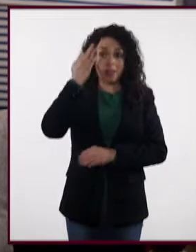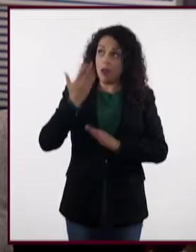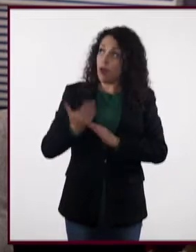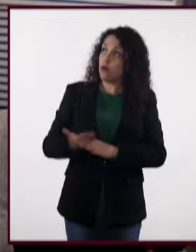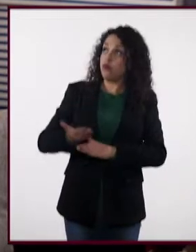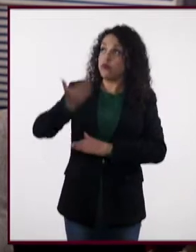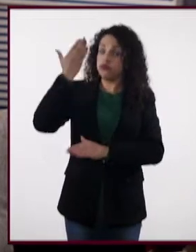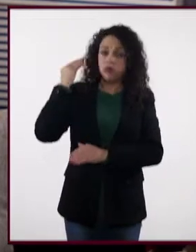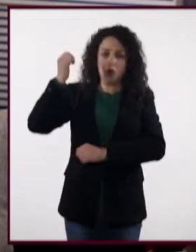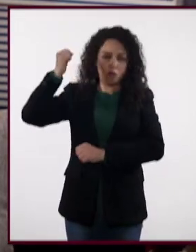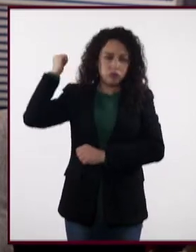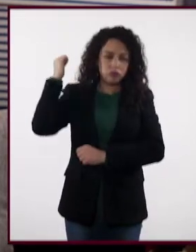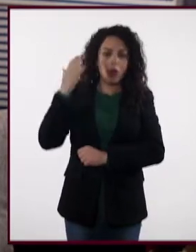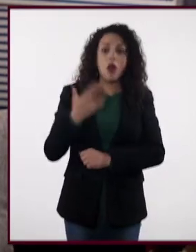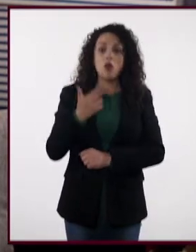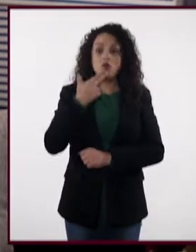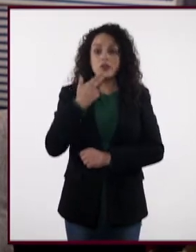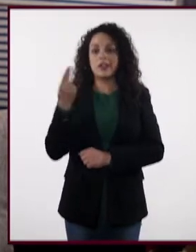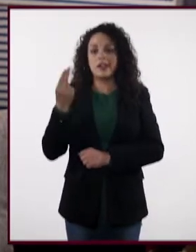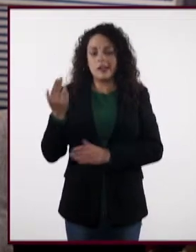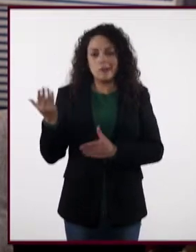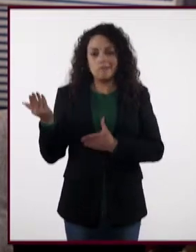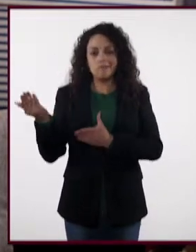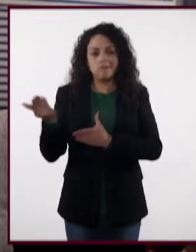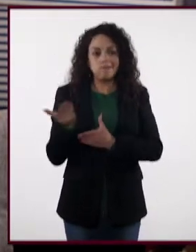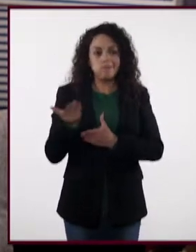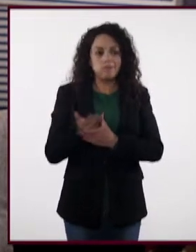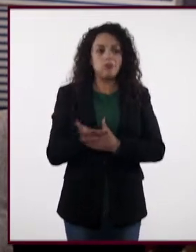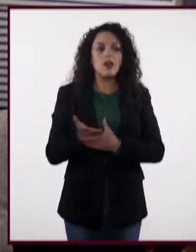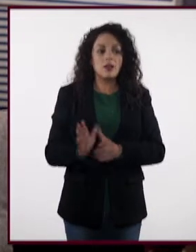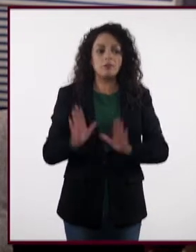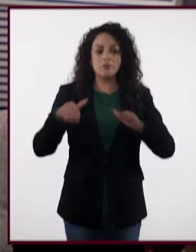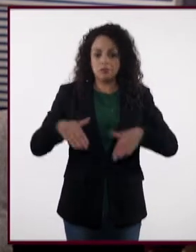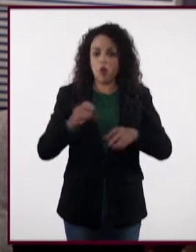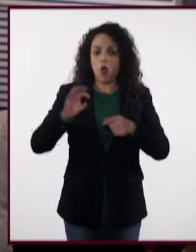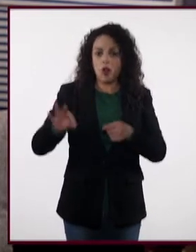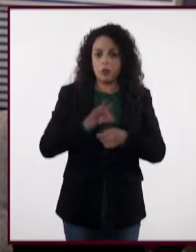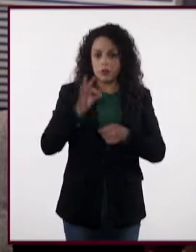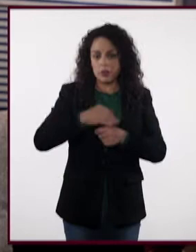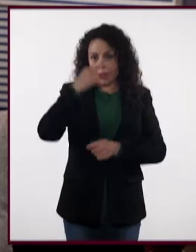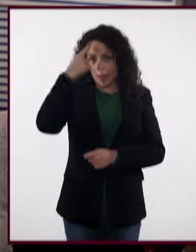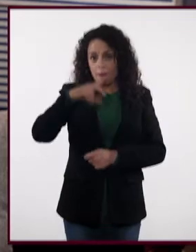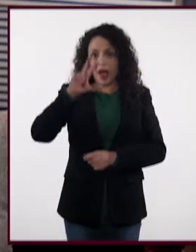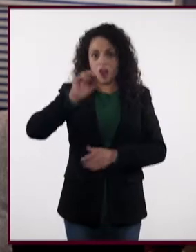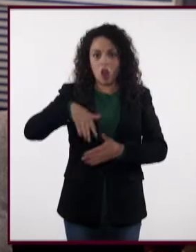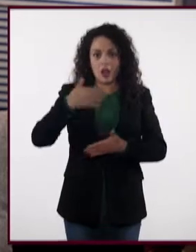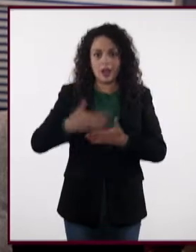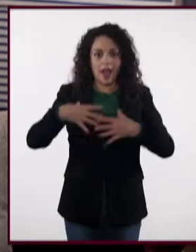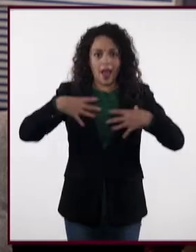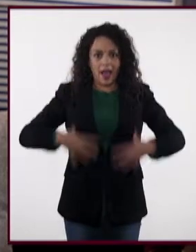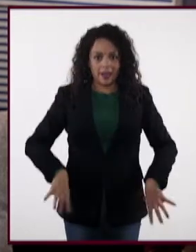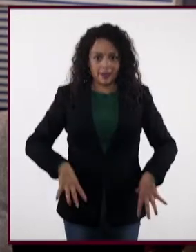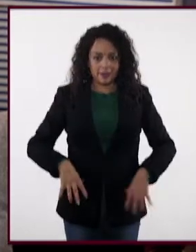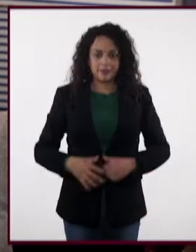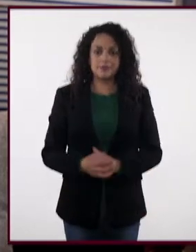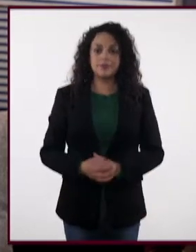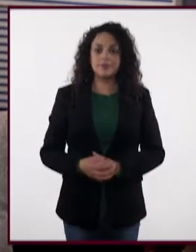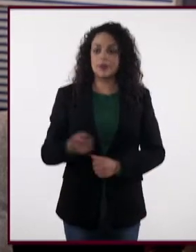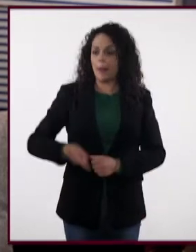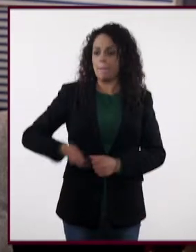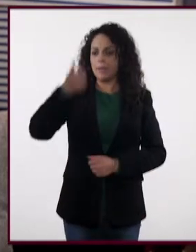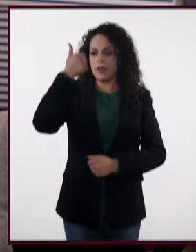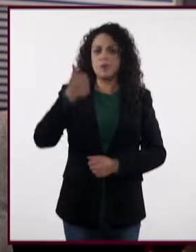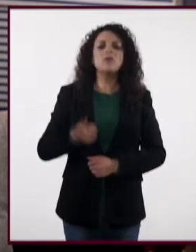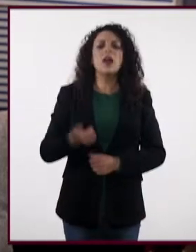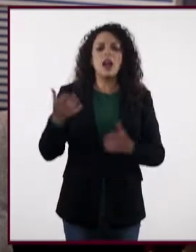para usarlas, tenían que cortarlas y coserlas para que se ajustaran y no se cayeran. Las primeras costuras del mundo se hicieron